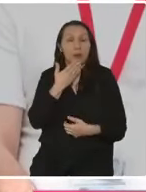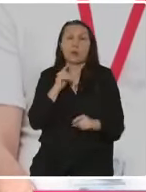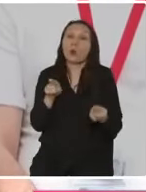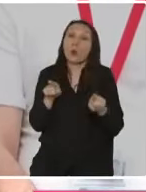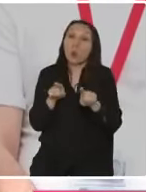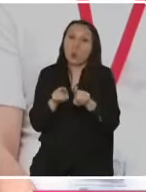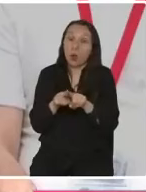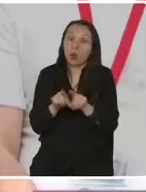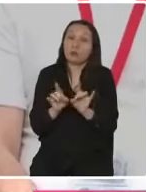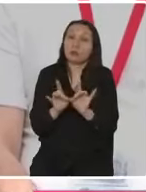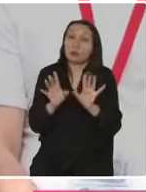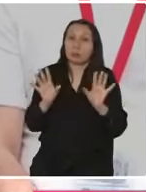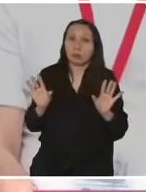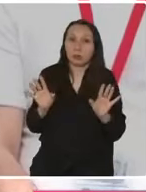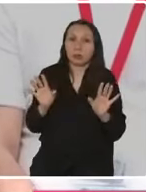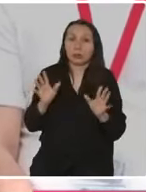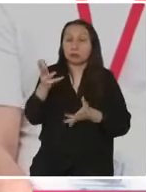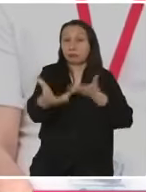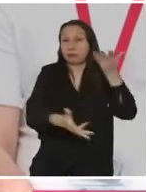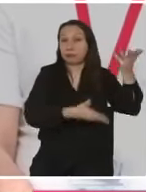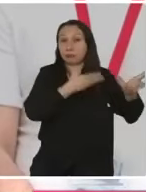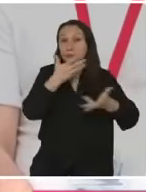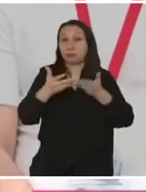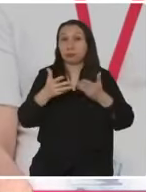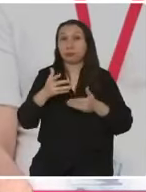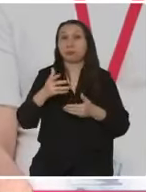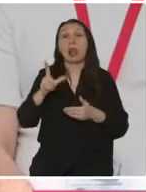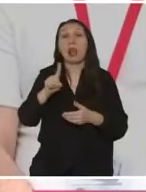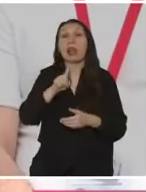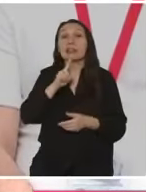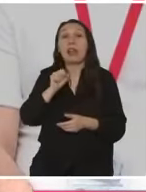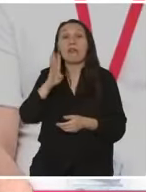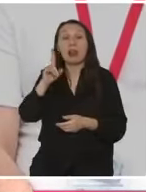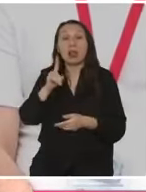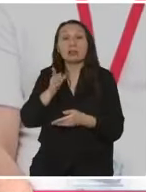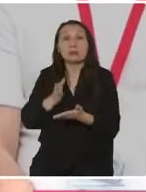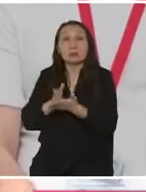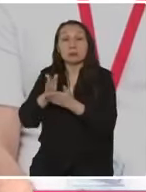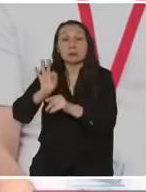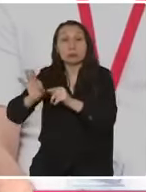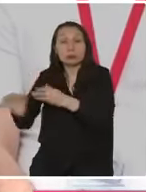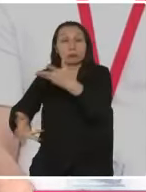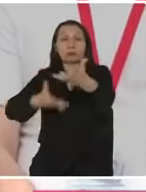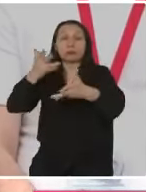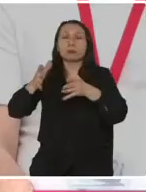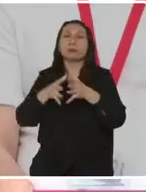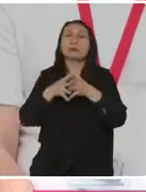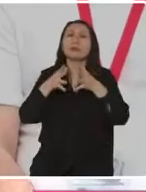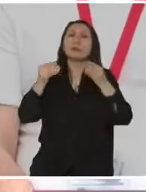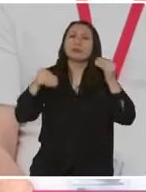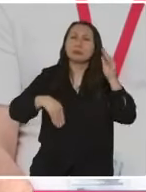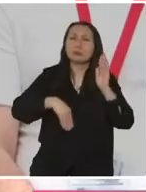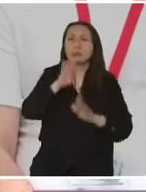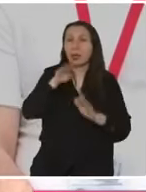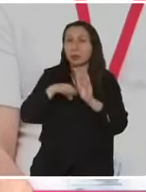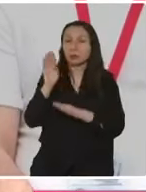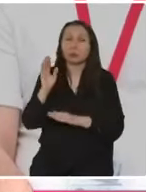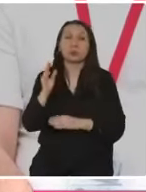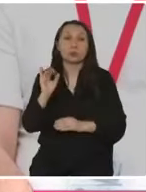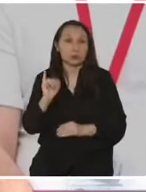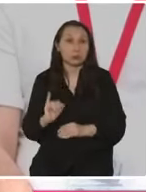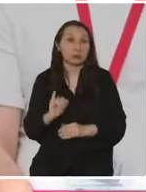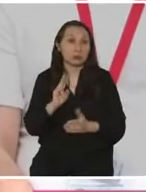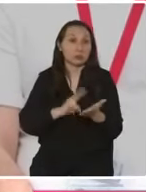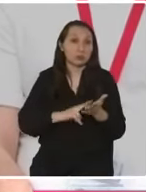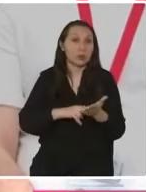incluso en el caso de que el incendio de las tablas haya partido intencionalmente, la enorme mayoría, sin lugar a duda,